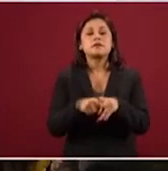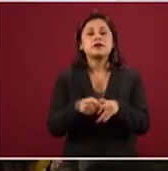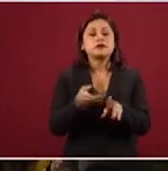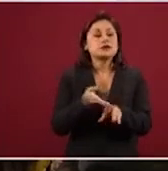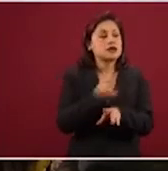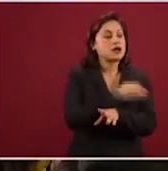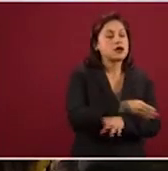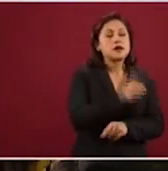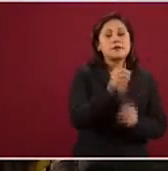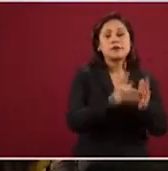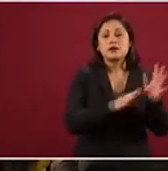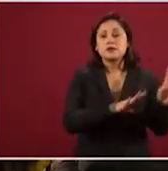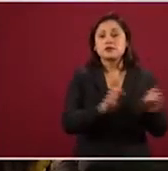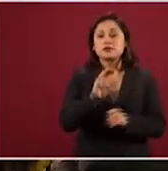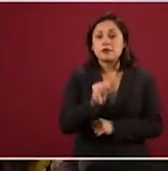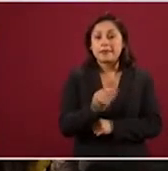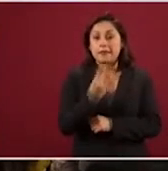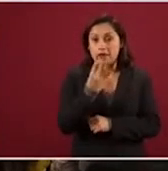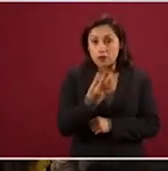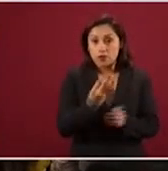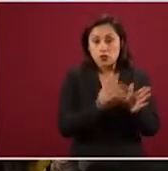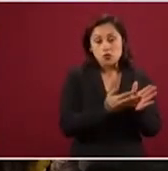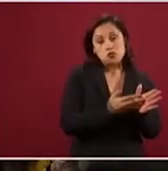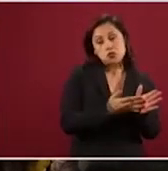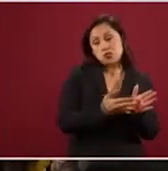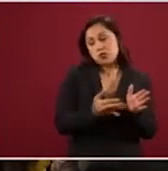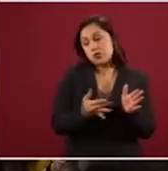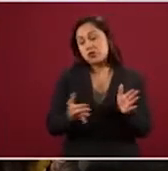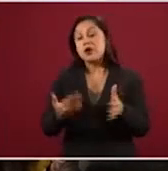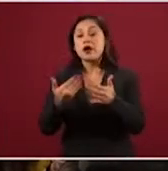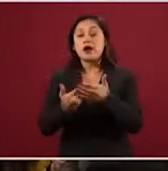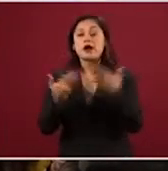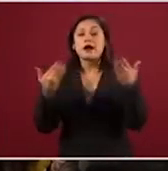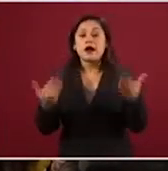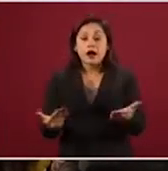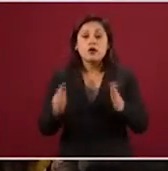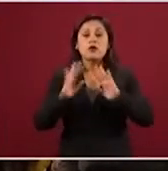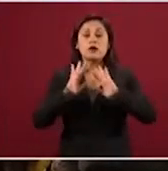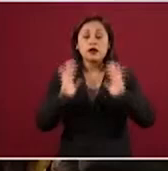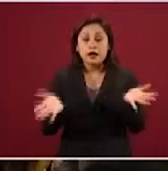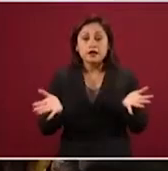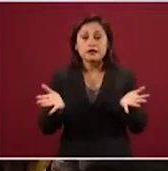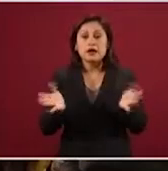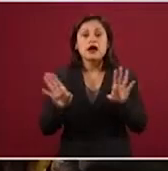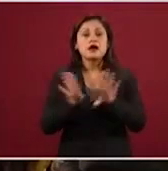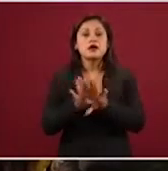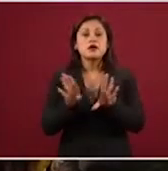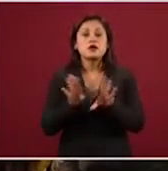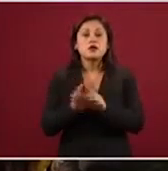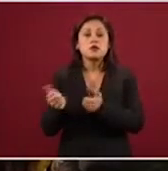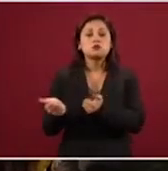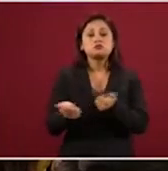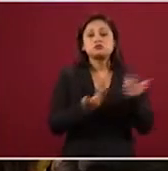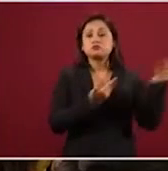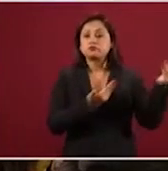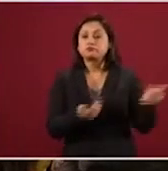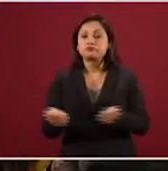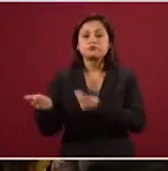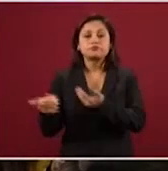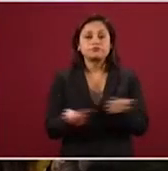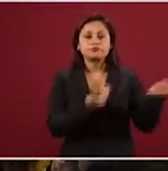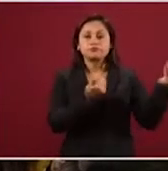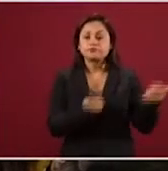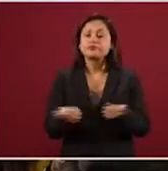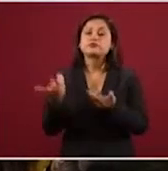hoy nos permite que los flujos comerciales y que los flujos y la integración productiva, porque